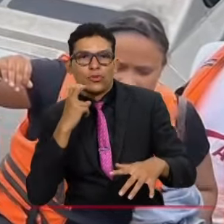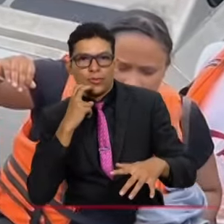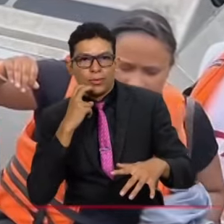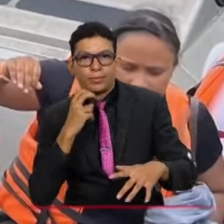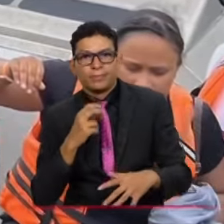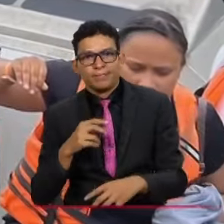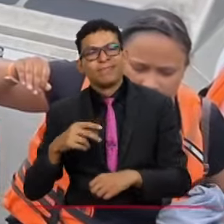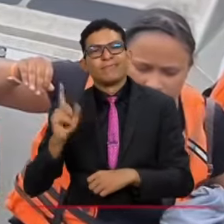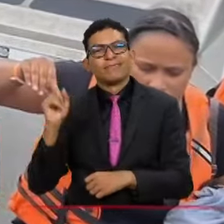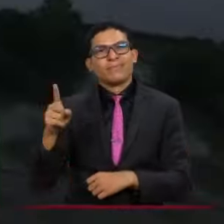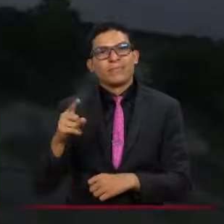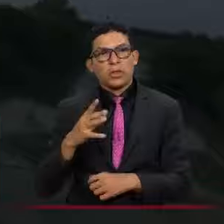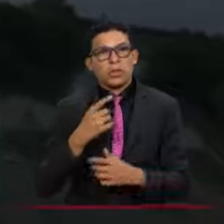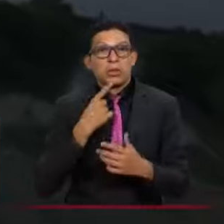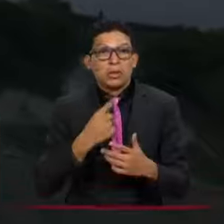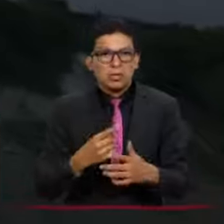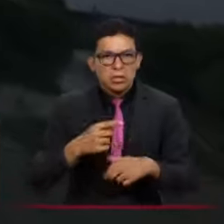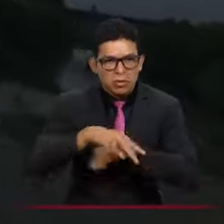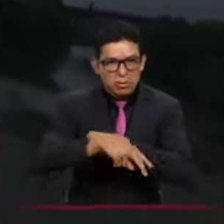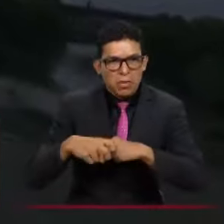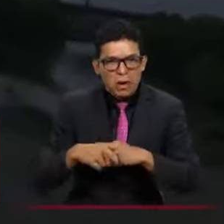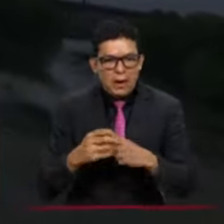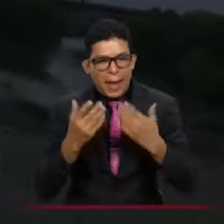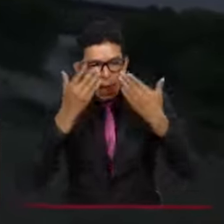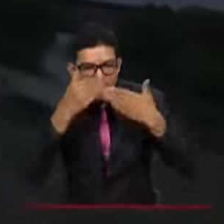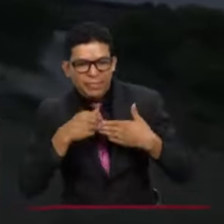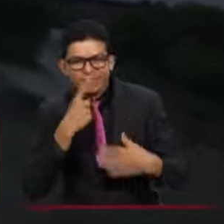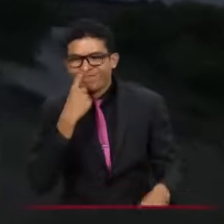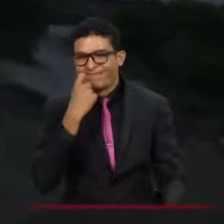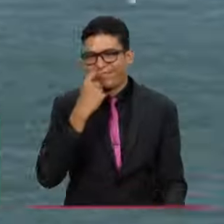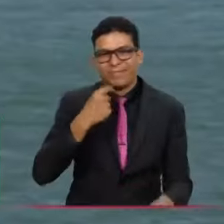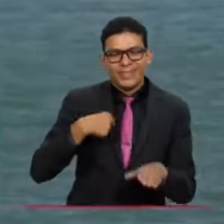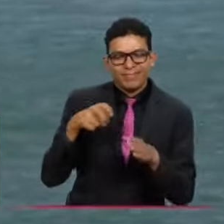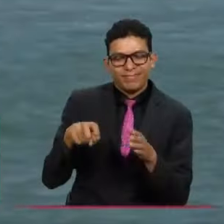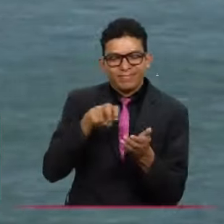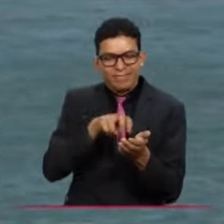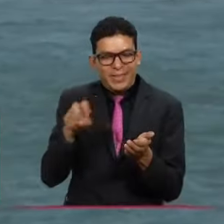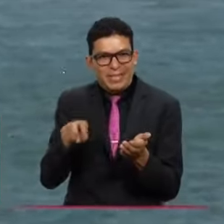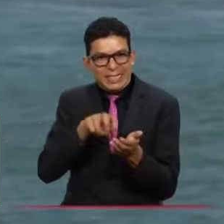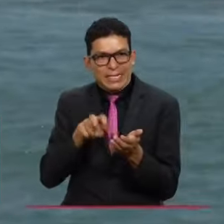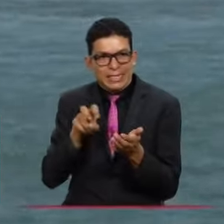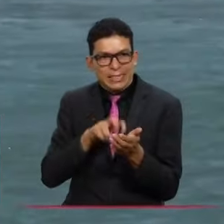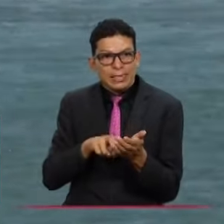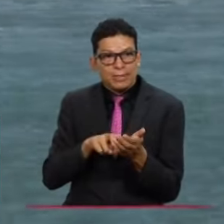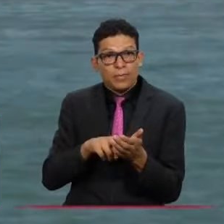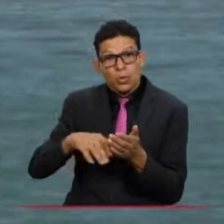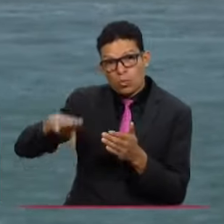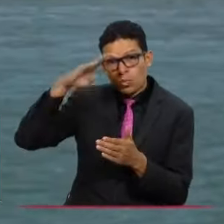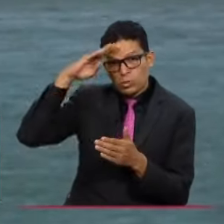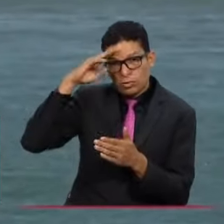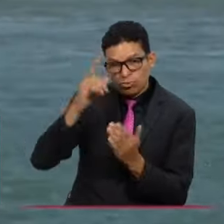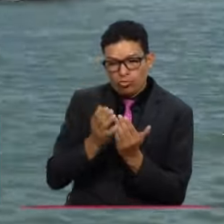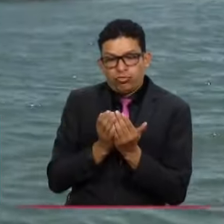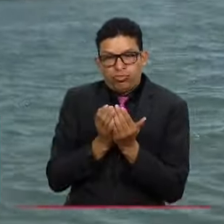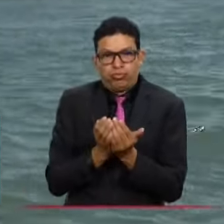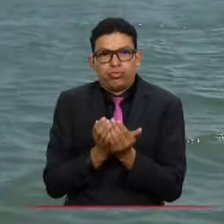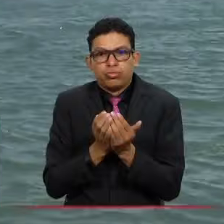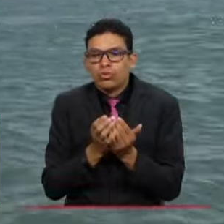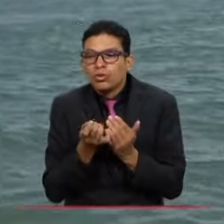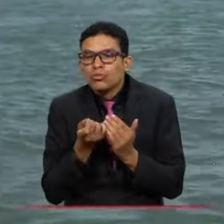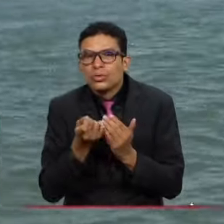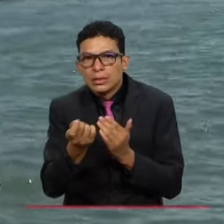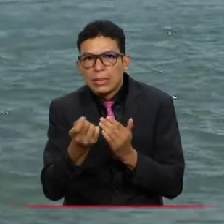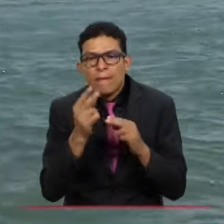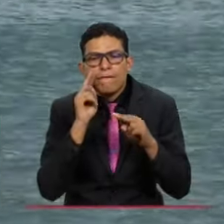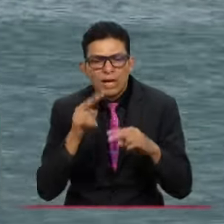se hicieron pasar por pasajeros, lo que hizo más difícil detectarlos. Afortunadamente, tropas de la Brigada de Infantería de Marina que andaban por la zona